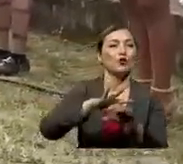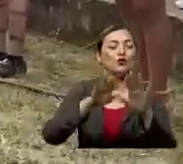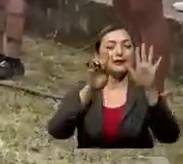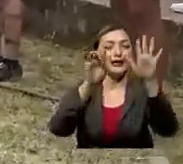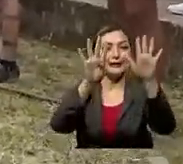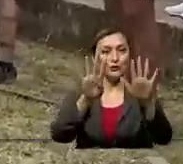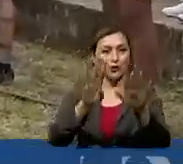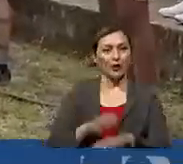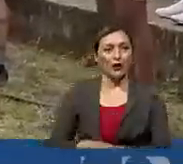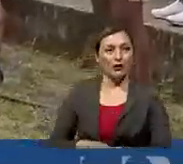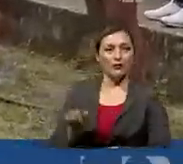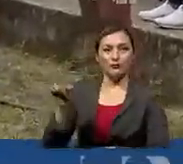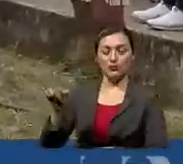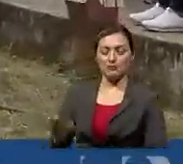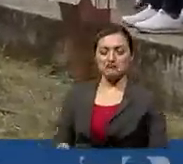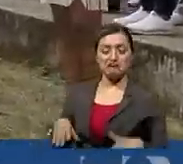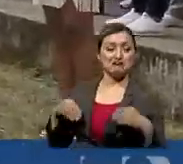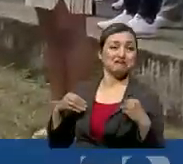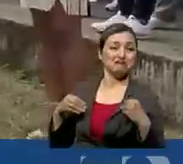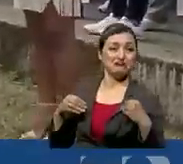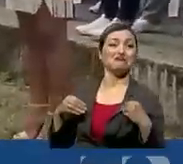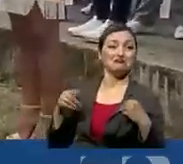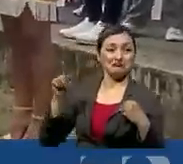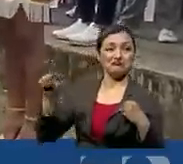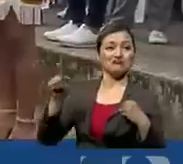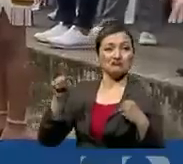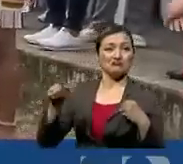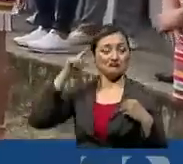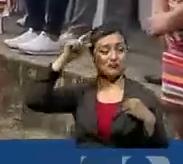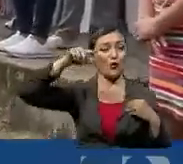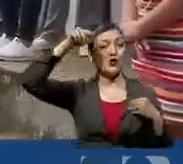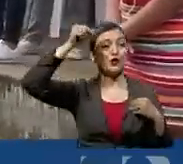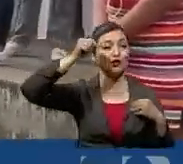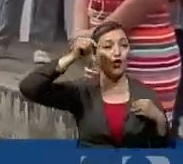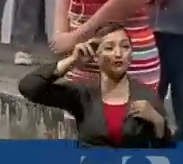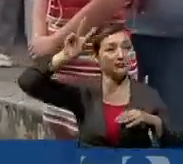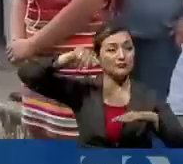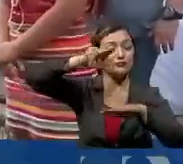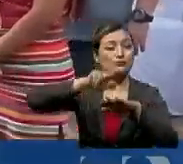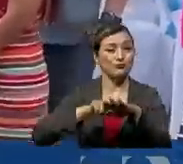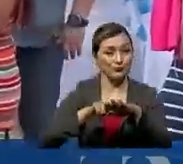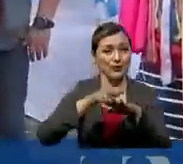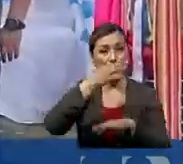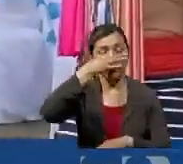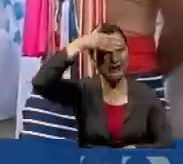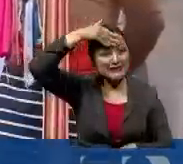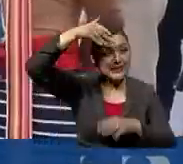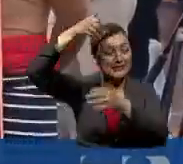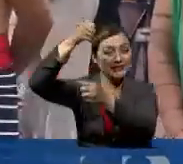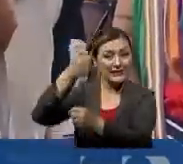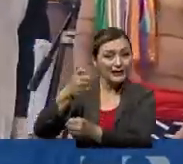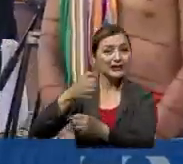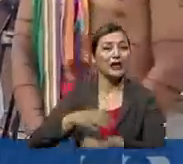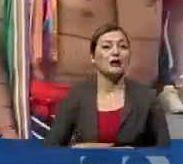Elías Calazacón Aguavil asumió la gobernación de la nacionalidad Sáchila este miércoles 31 de agosto en un acto solemne.